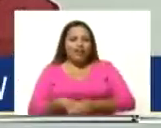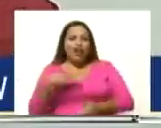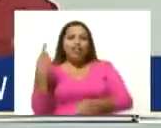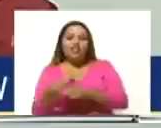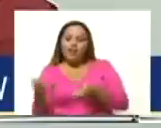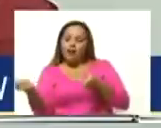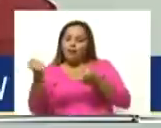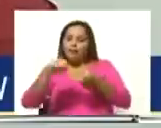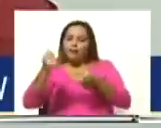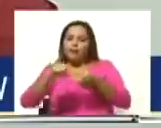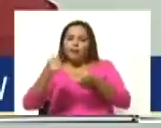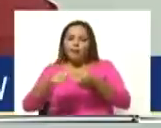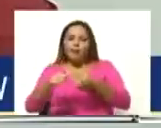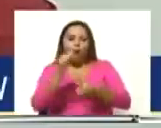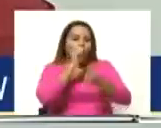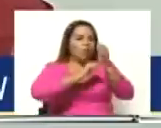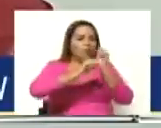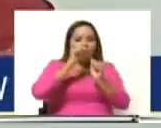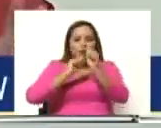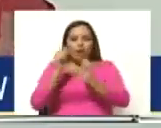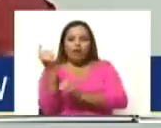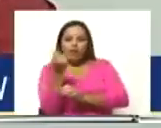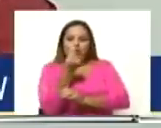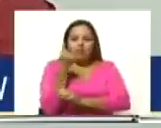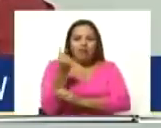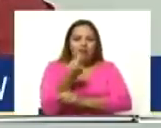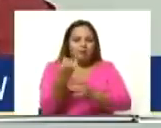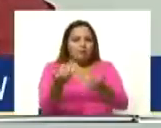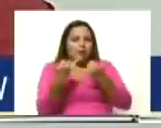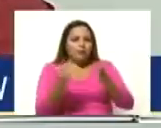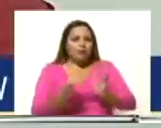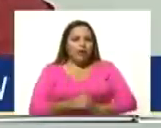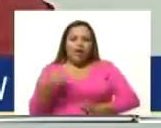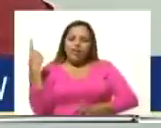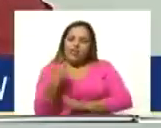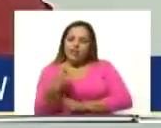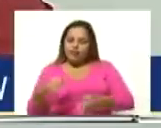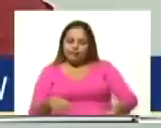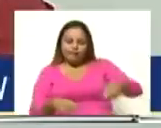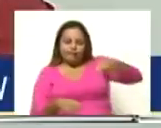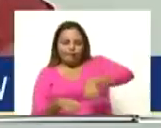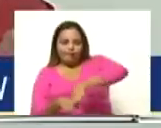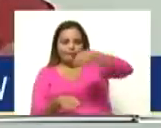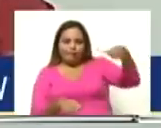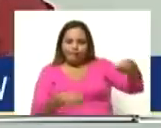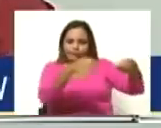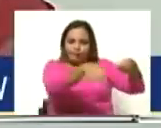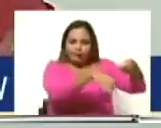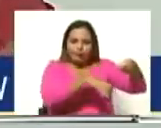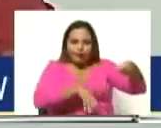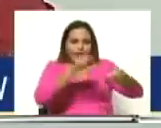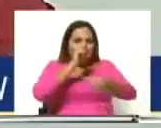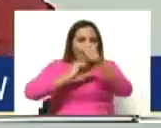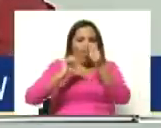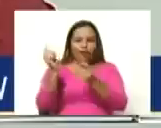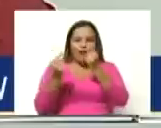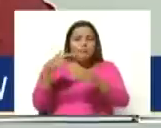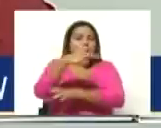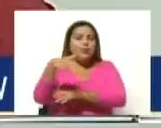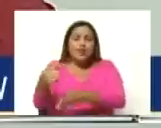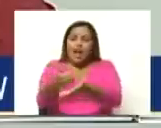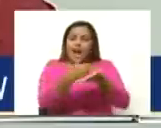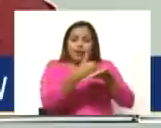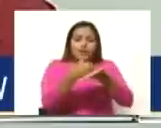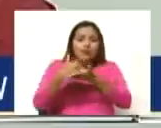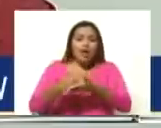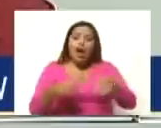cosas. ¿Cómo se llama? Su vianda, pues. la gente que lo ayuda, le